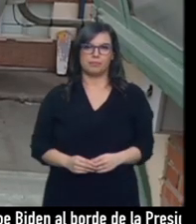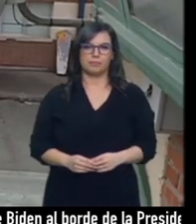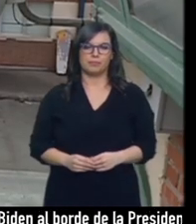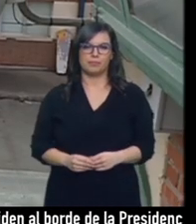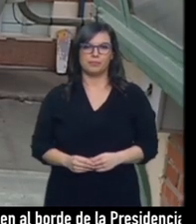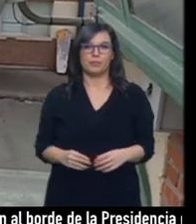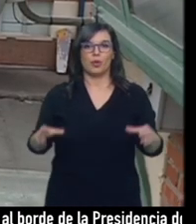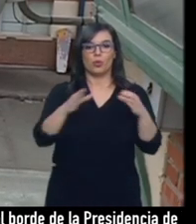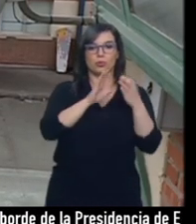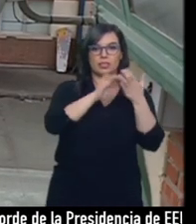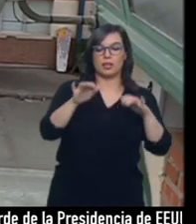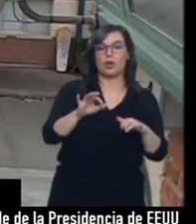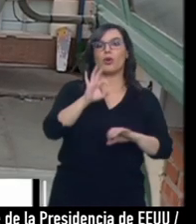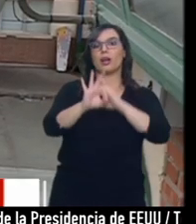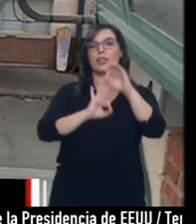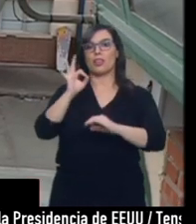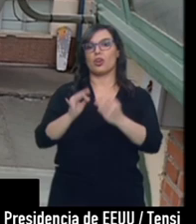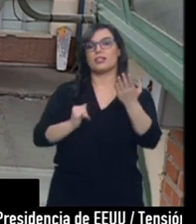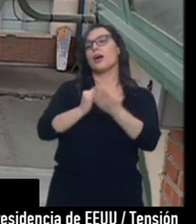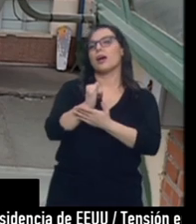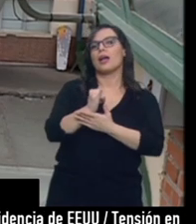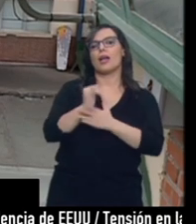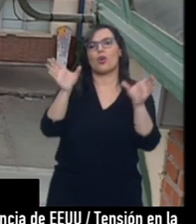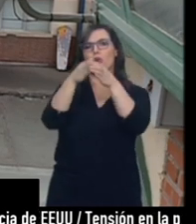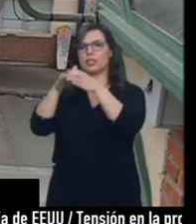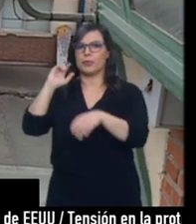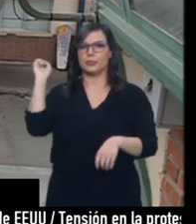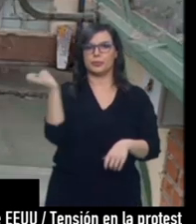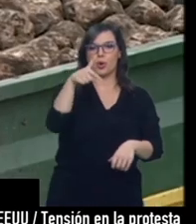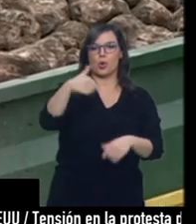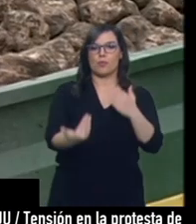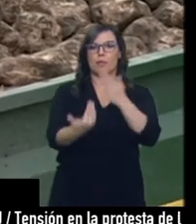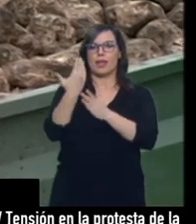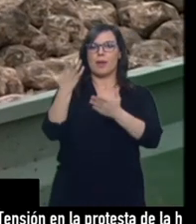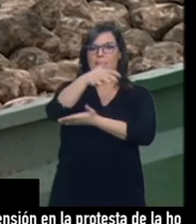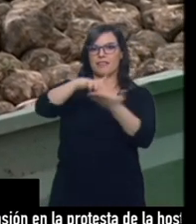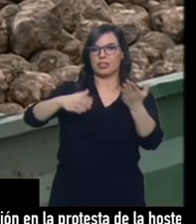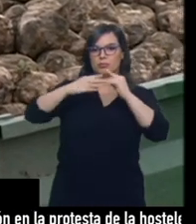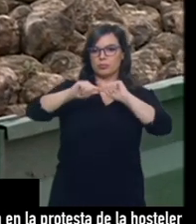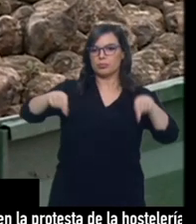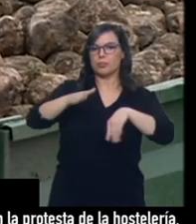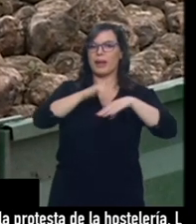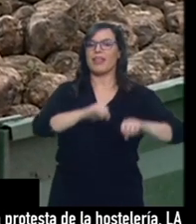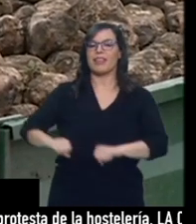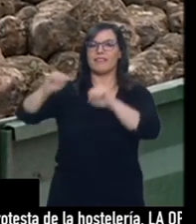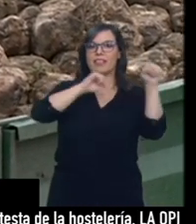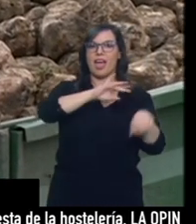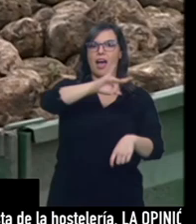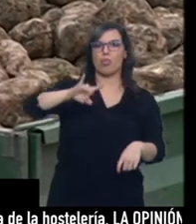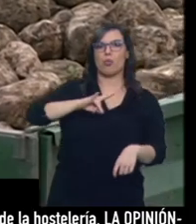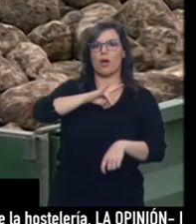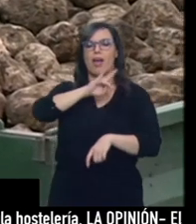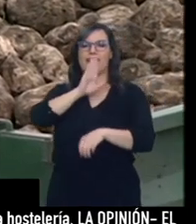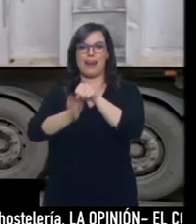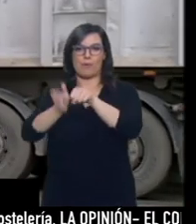La Junta, las OPAs y colectivos de toda la comunidad firmarán esta mañana un manifiesto en defensa del azúcar y la remolacha. Exigen